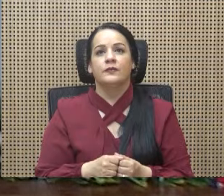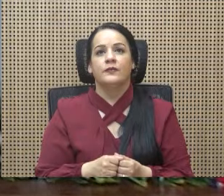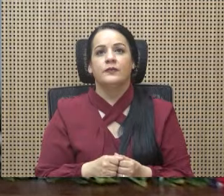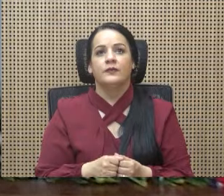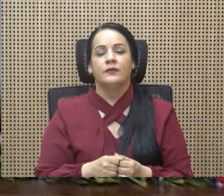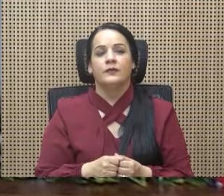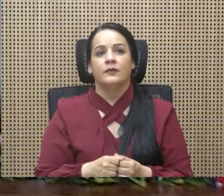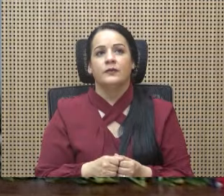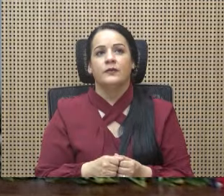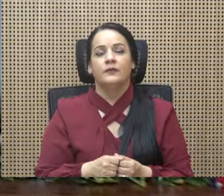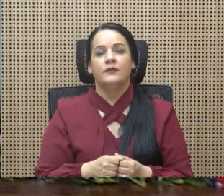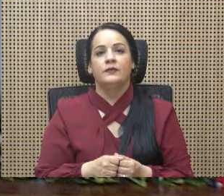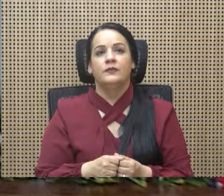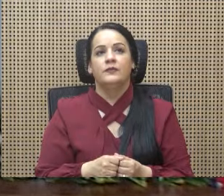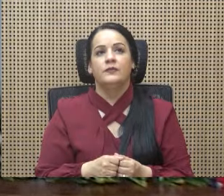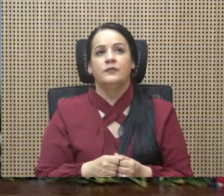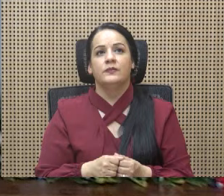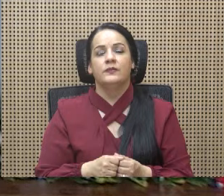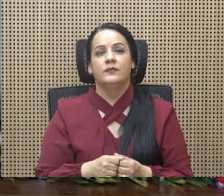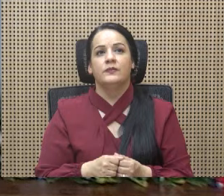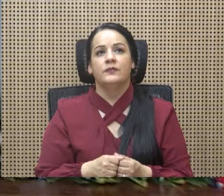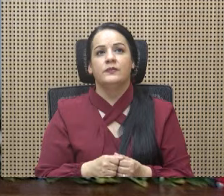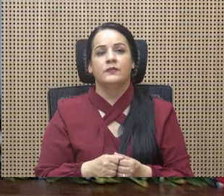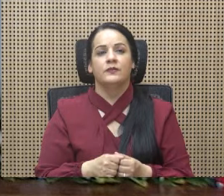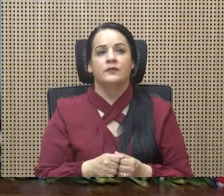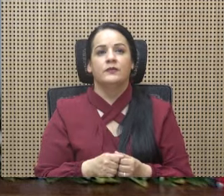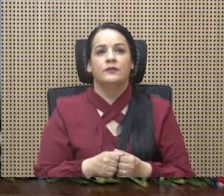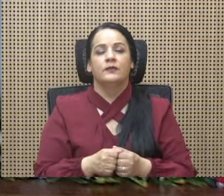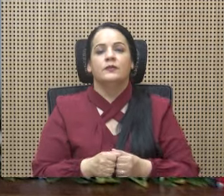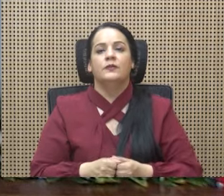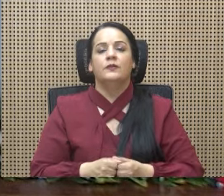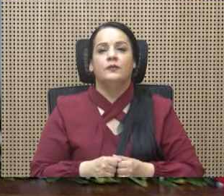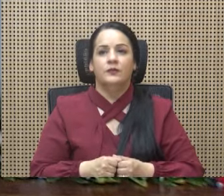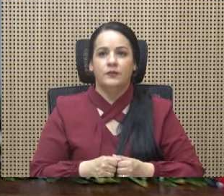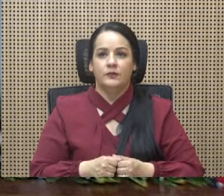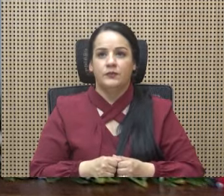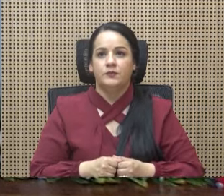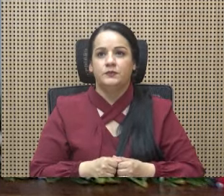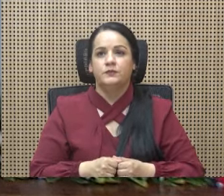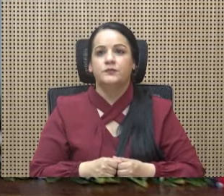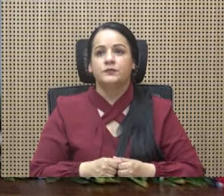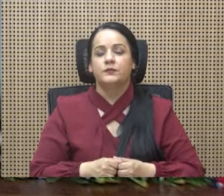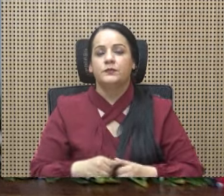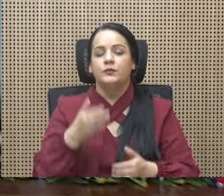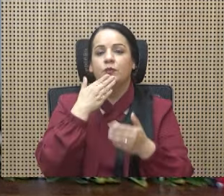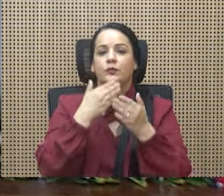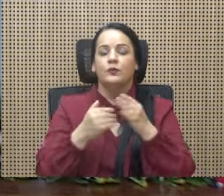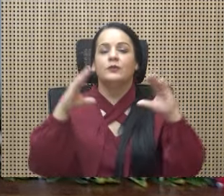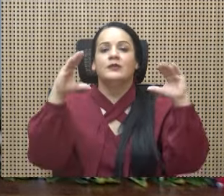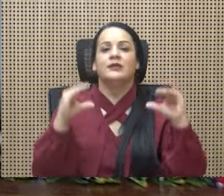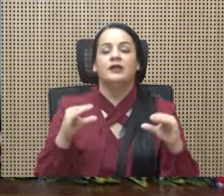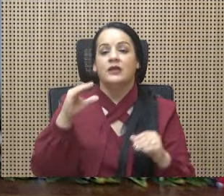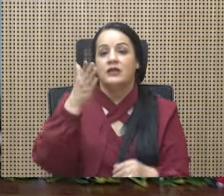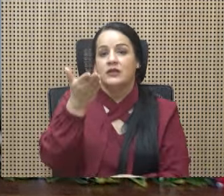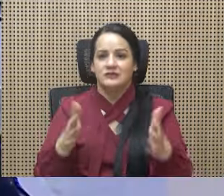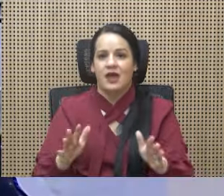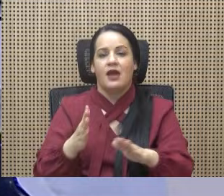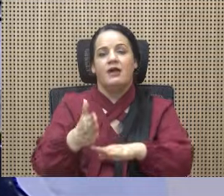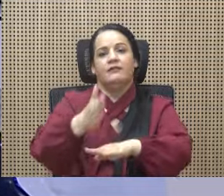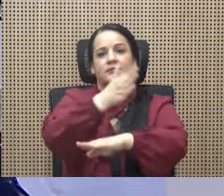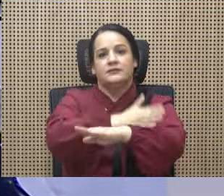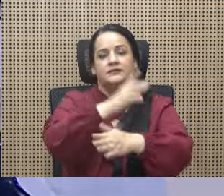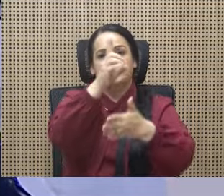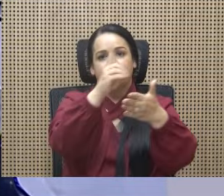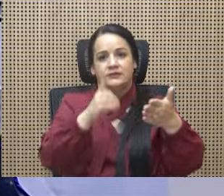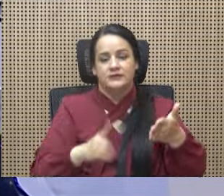oficialista Jorge rojas señaló que el gobierno avanza y cumple con proyectos como la radial la intervención del aeropuerto